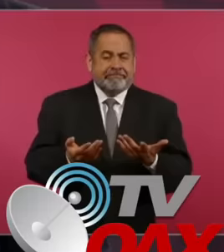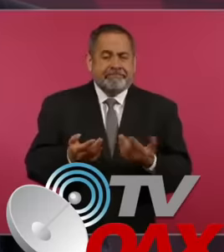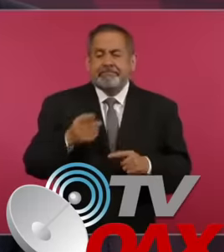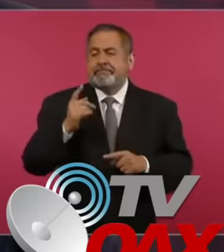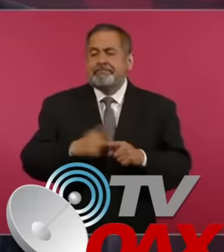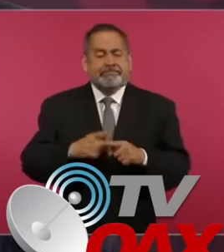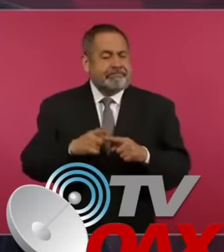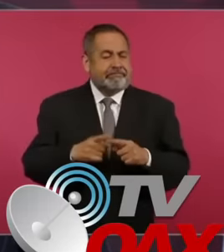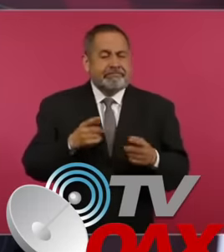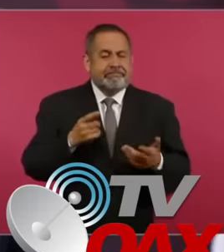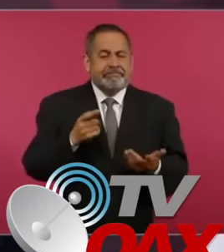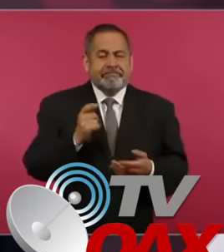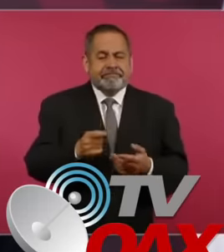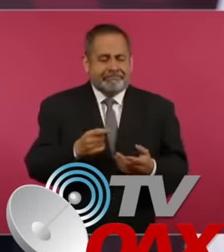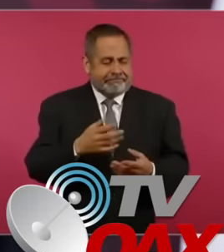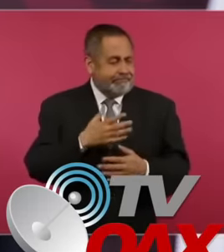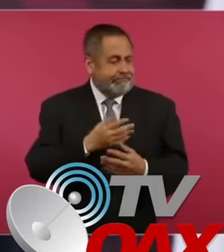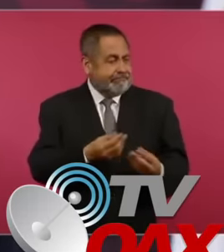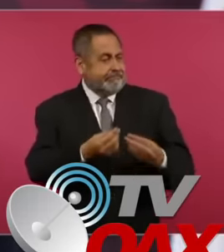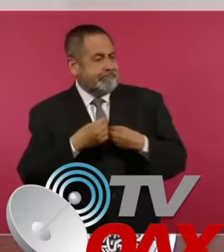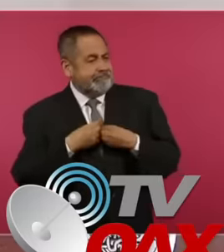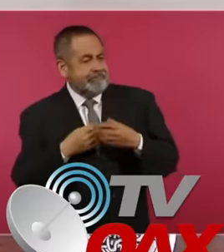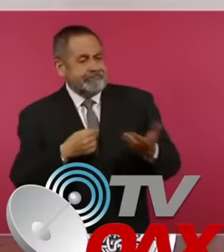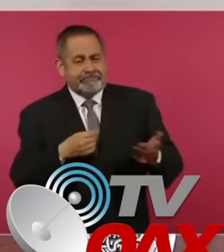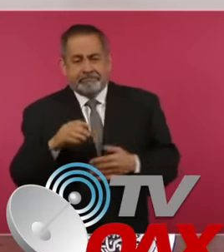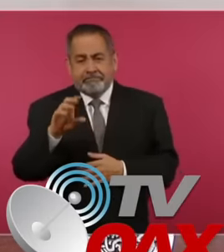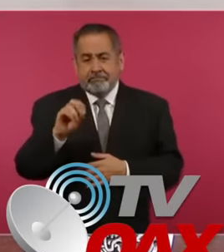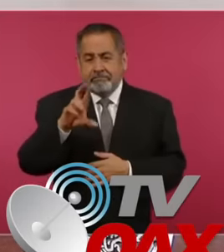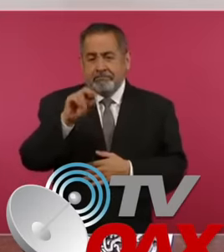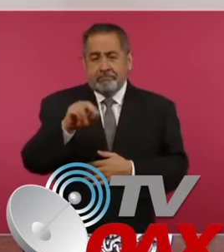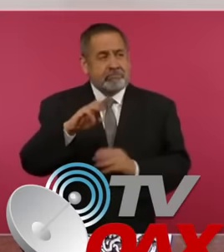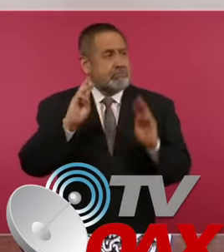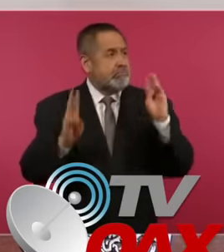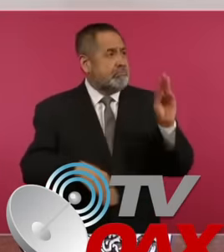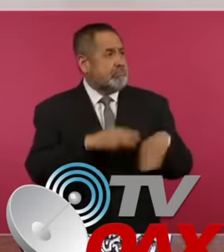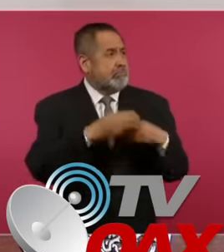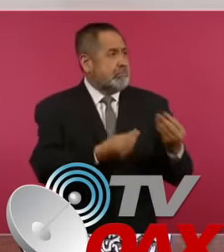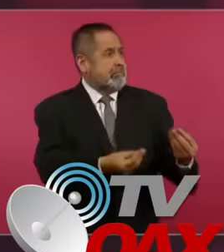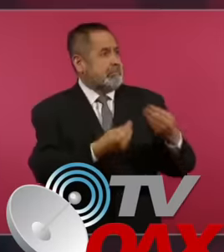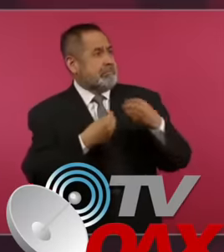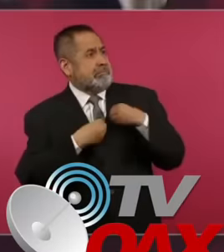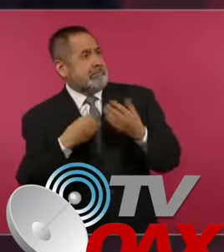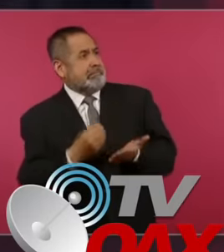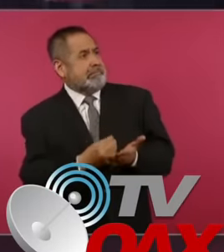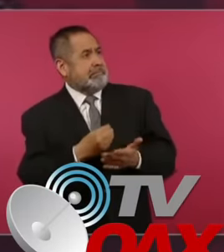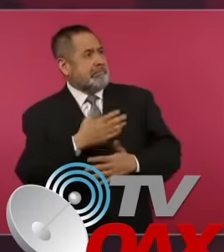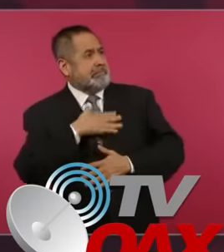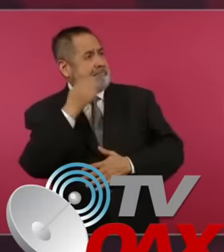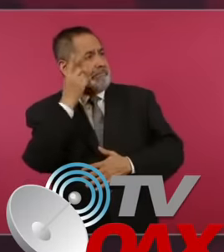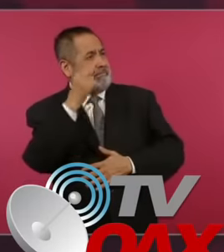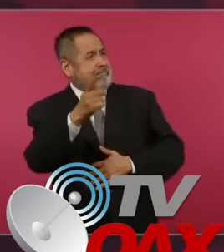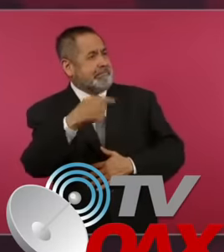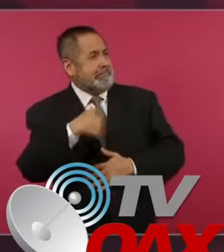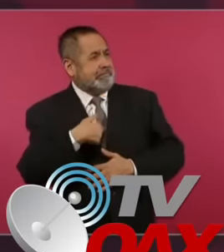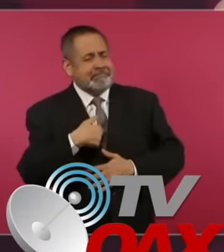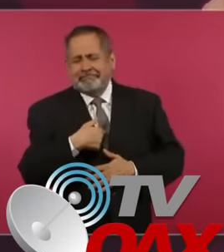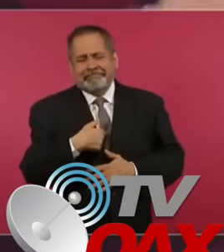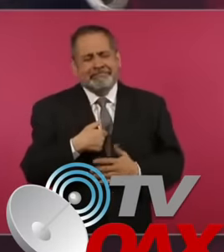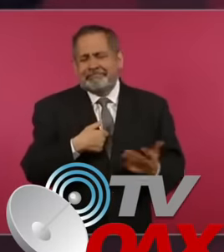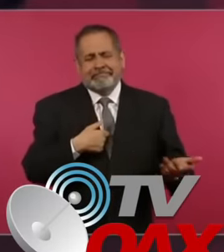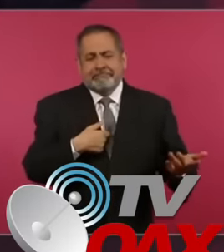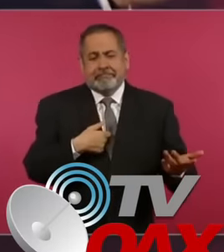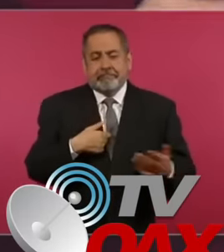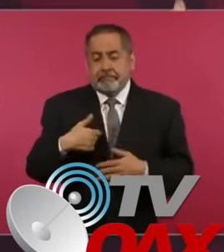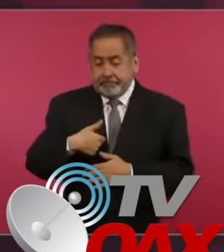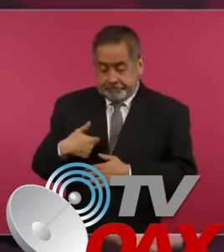otorga, no me lo da ni todo el oro del mundo, el que yo sea presidente y